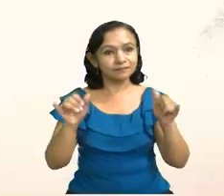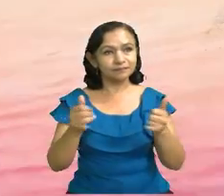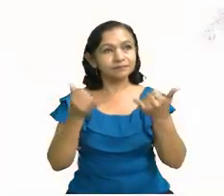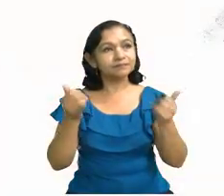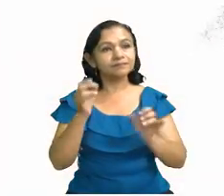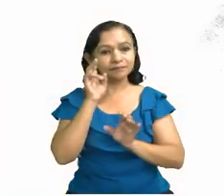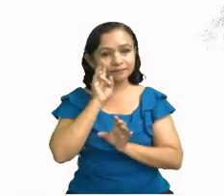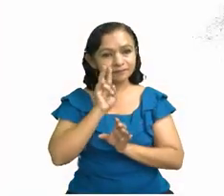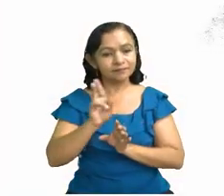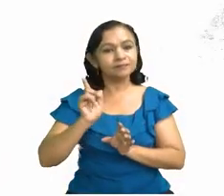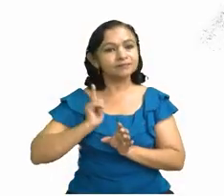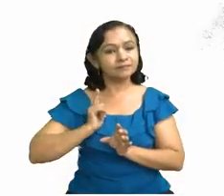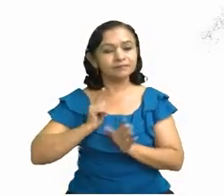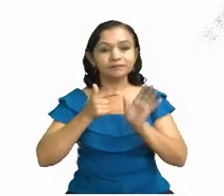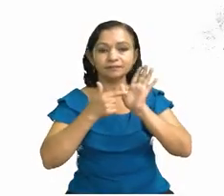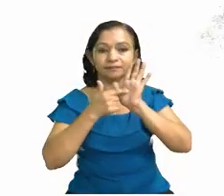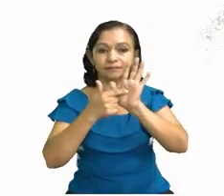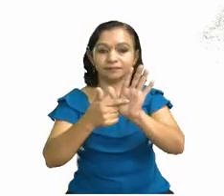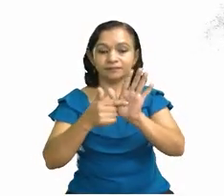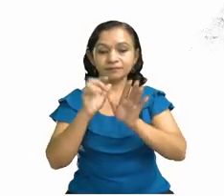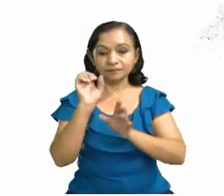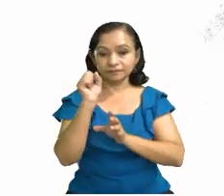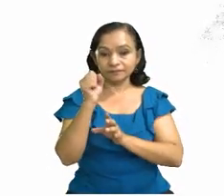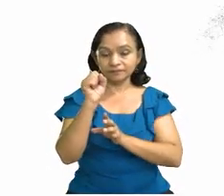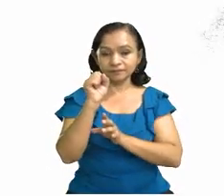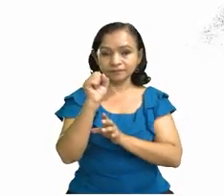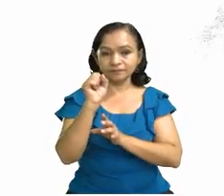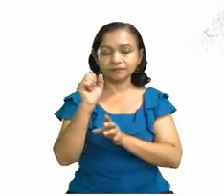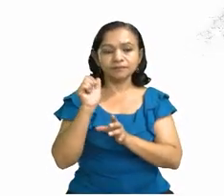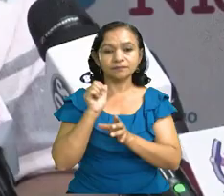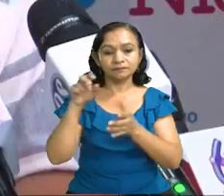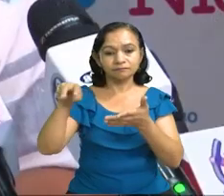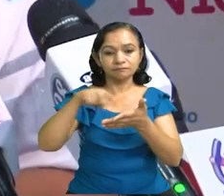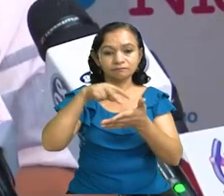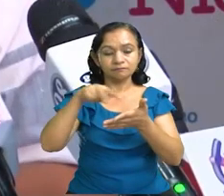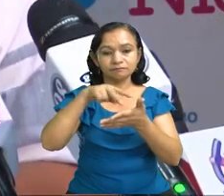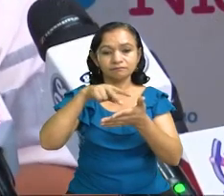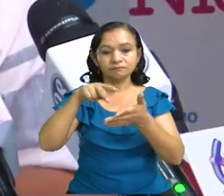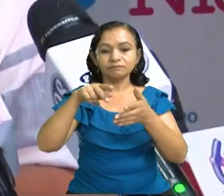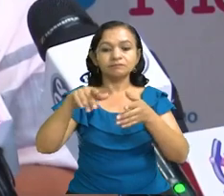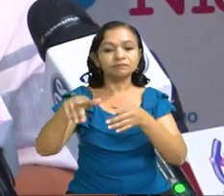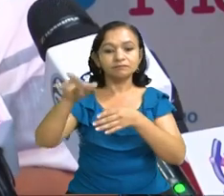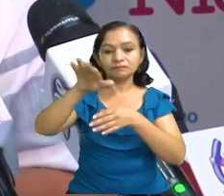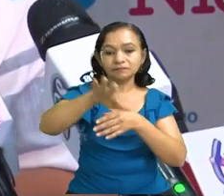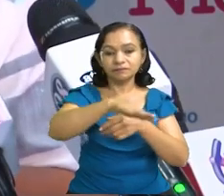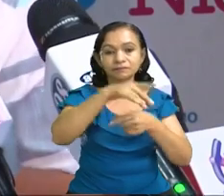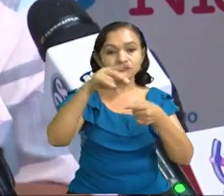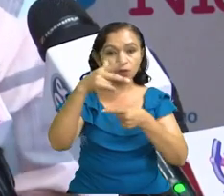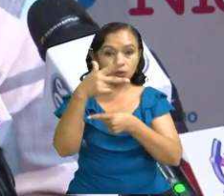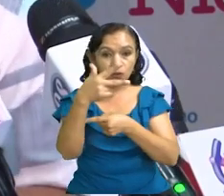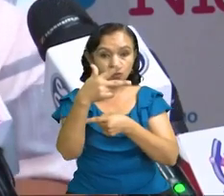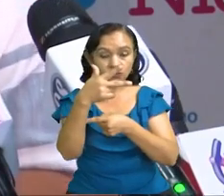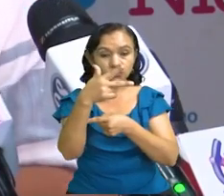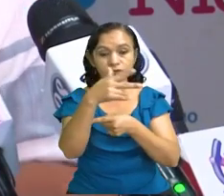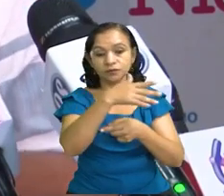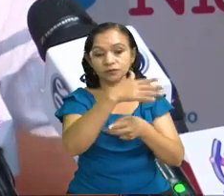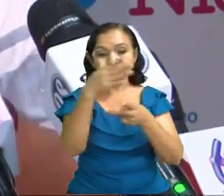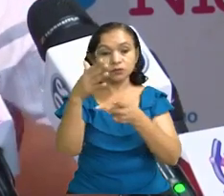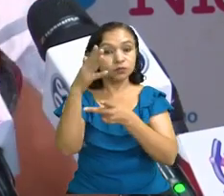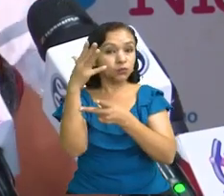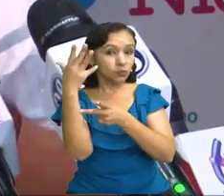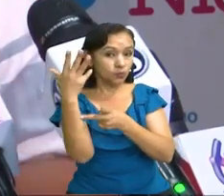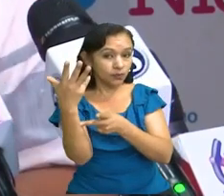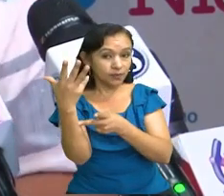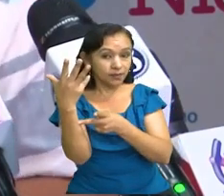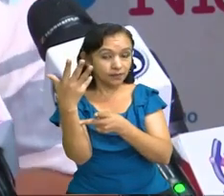a tener. Por ejemplo, el día sábado vamos a tener una fiesta playera, el sábado 8 y el día 9 vamos a